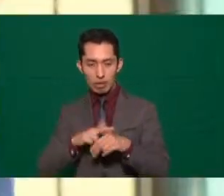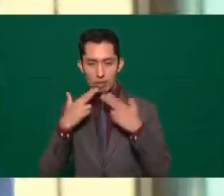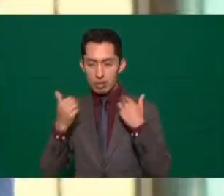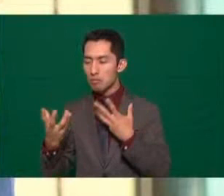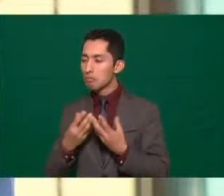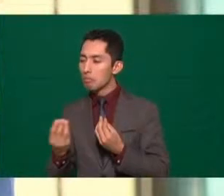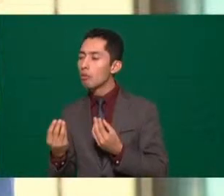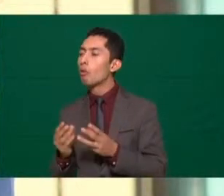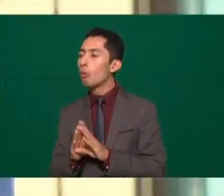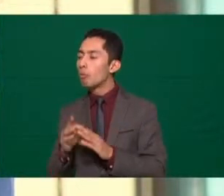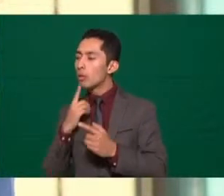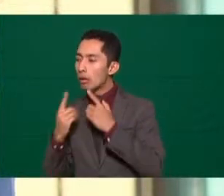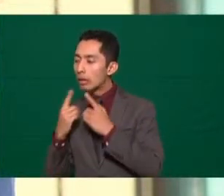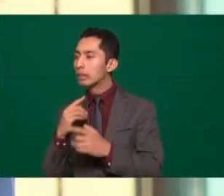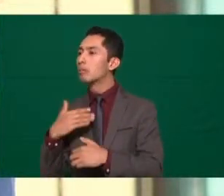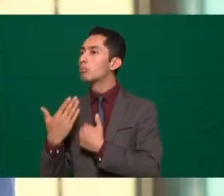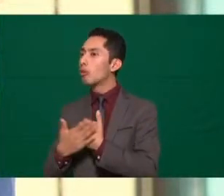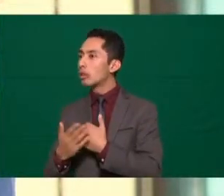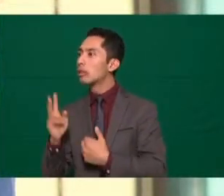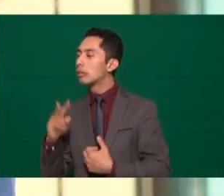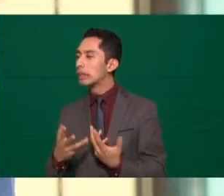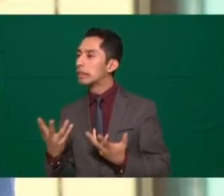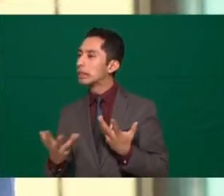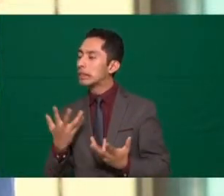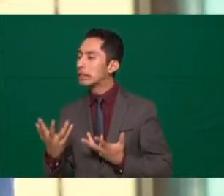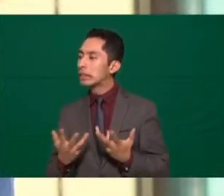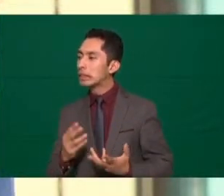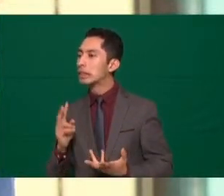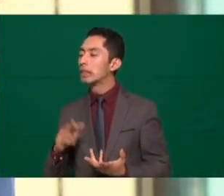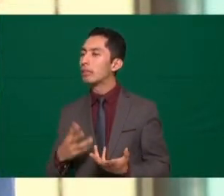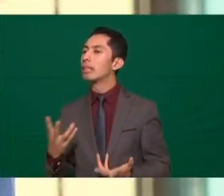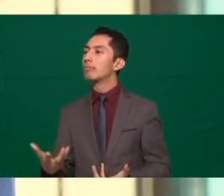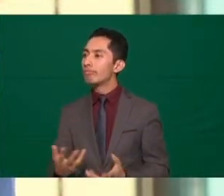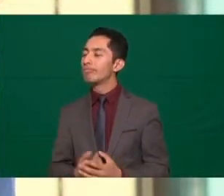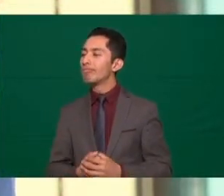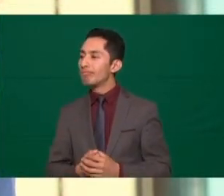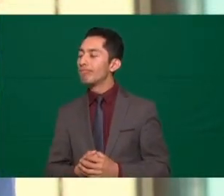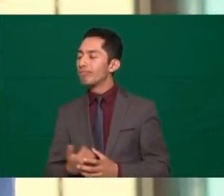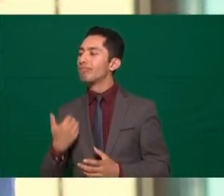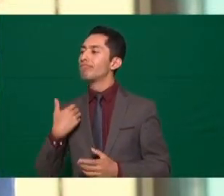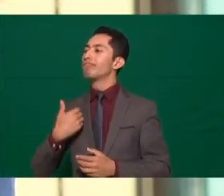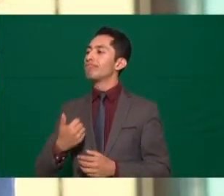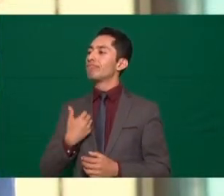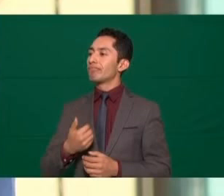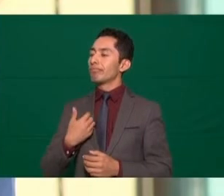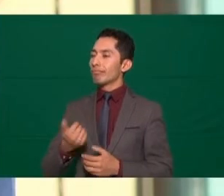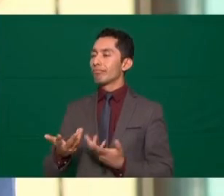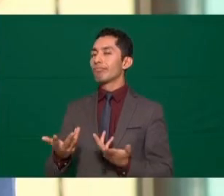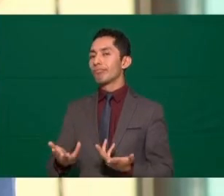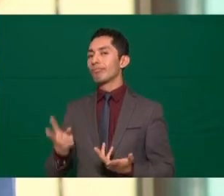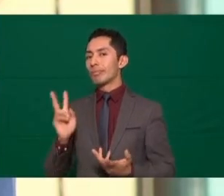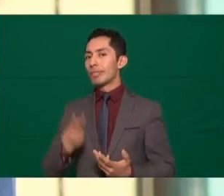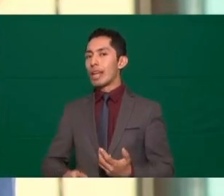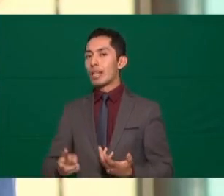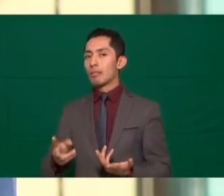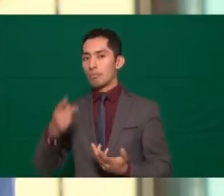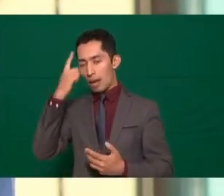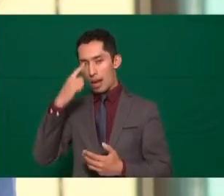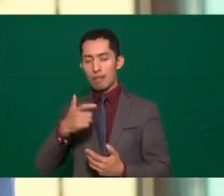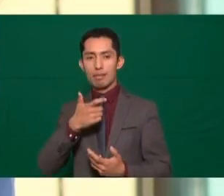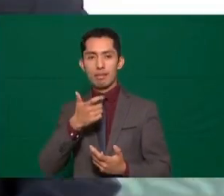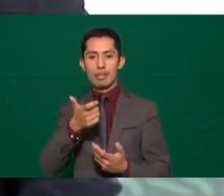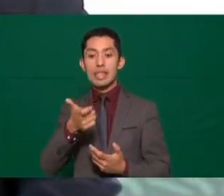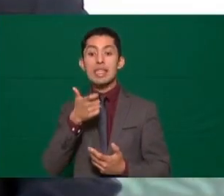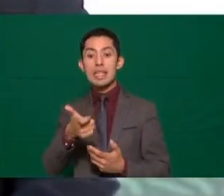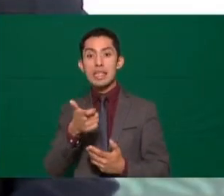estoy dando instrucciones para que se haga lo mismo, se